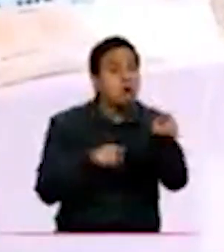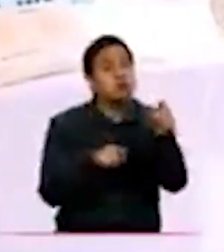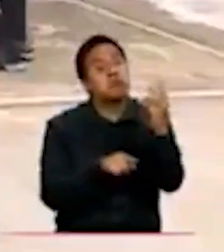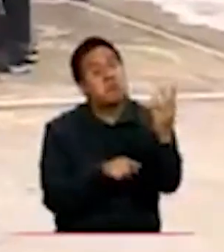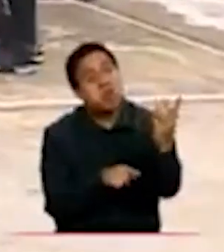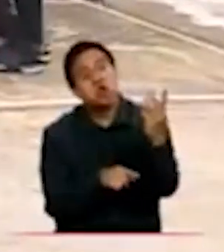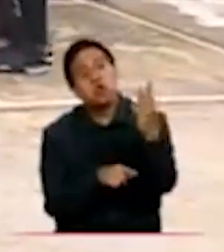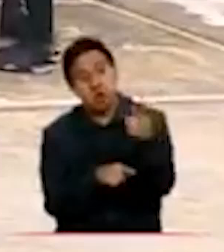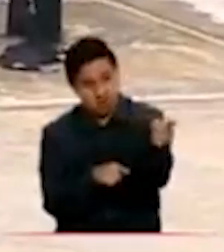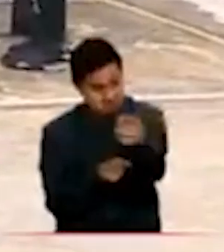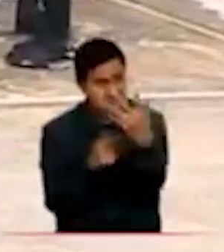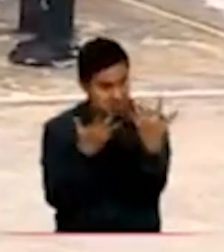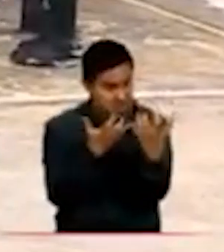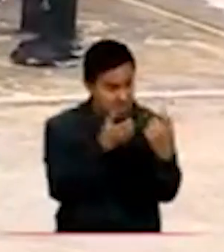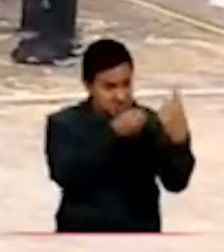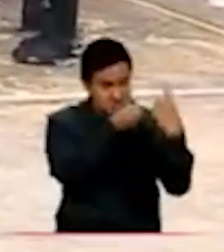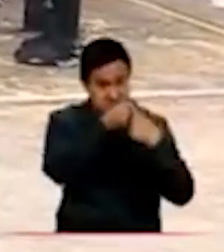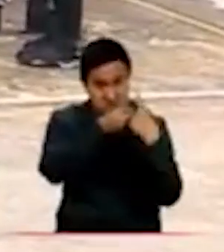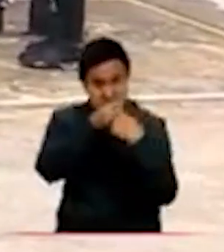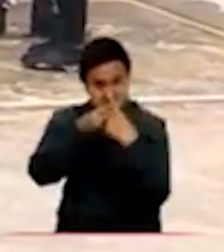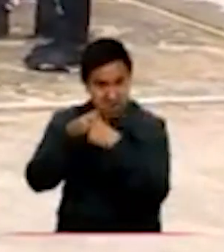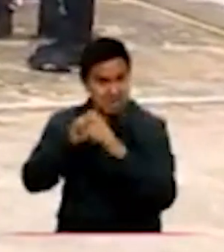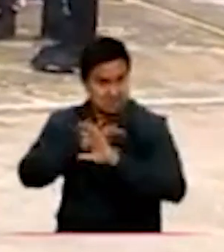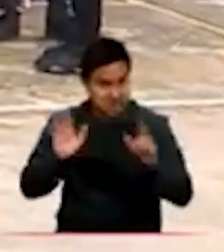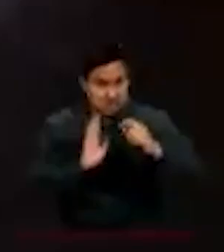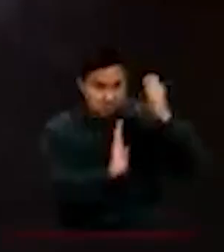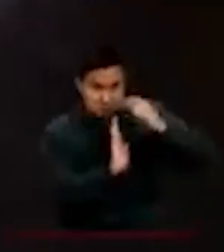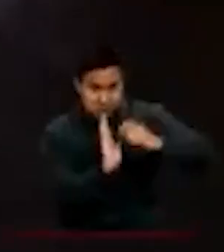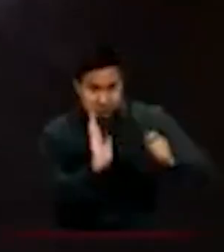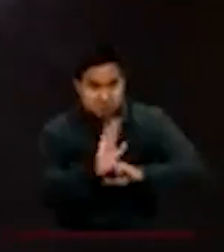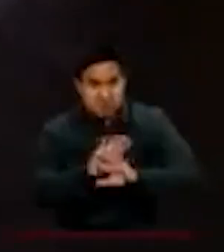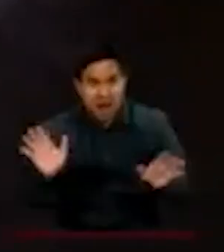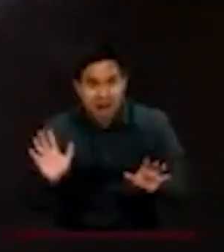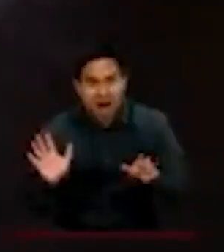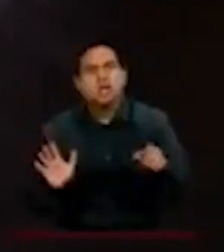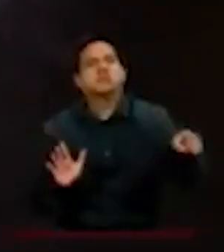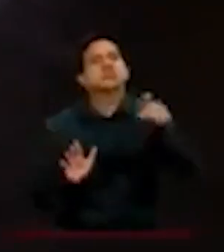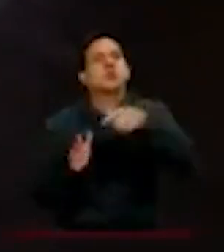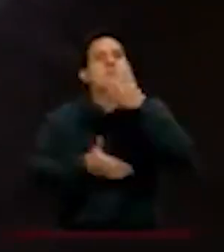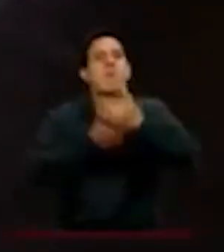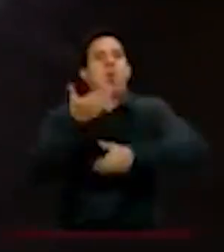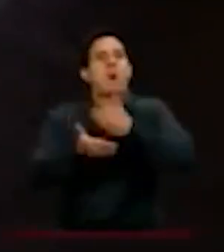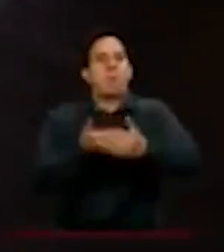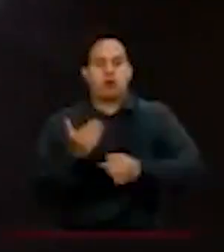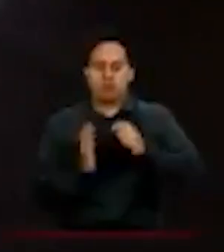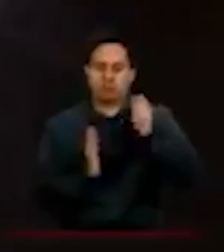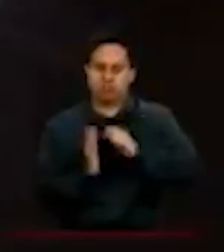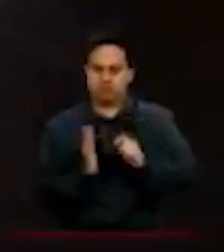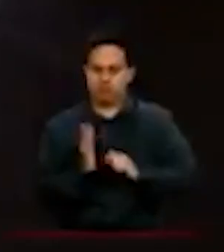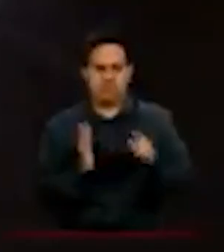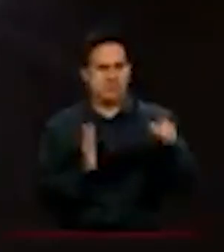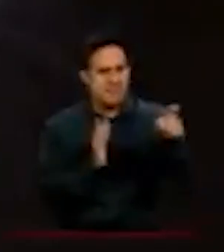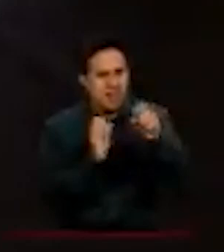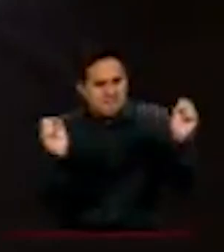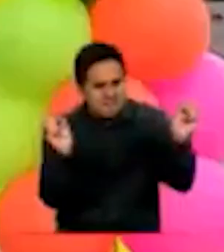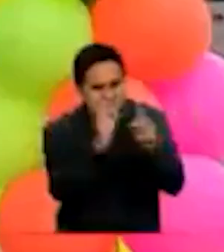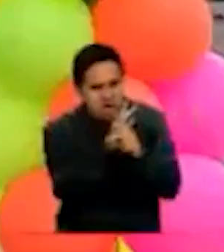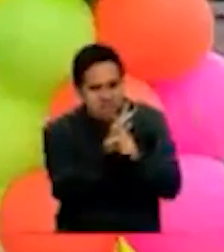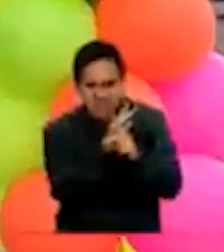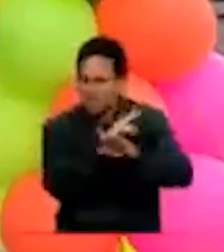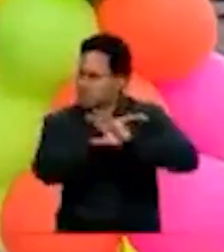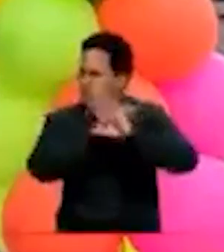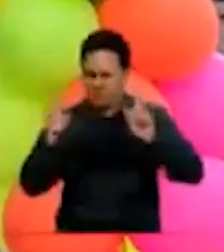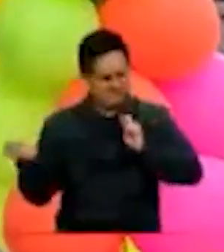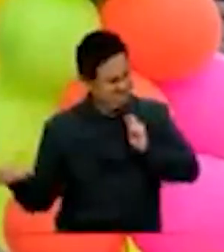3, 4, 5 niños que escriban, y luego transformar lo que ellos tienen de violencia en mágico,